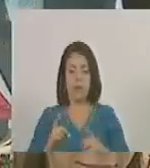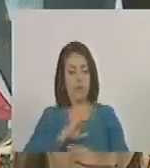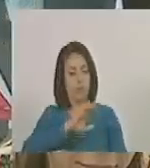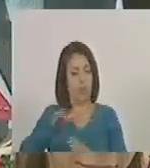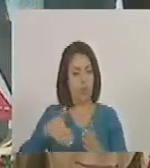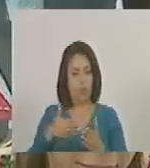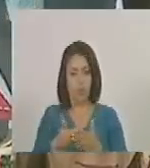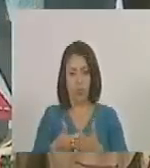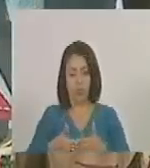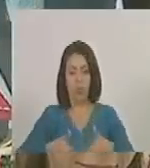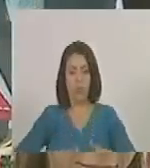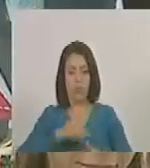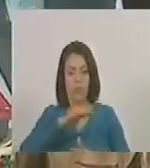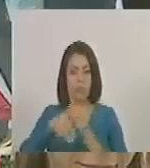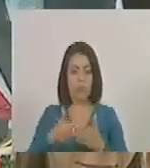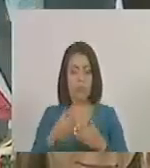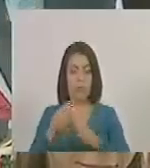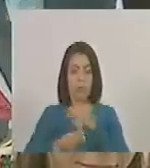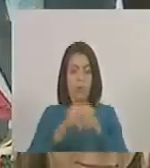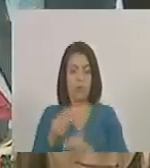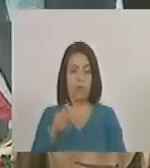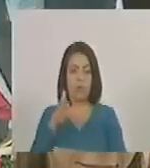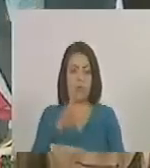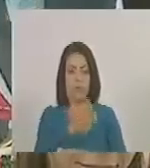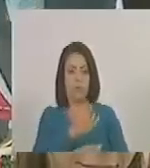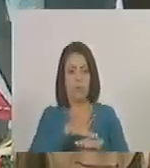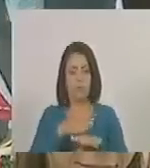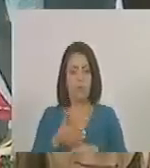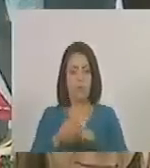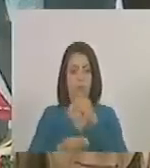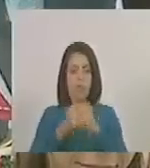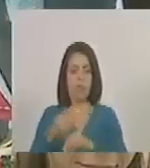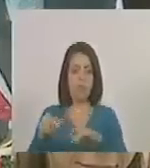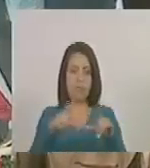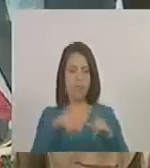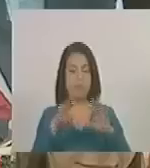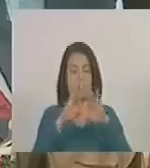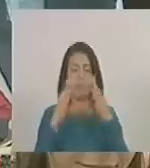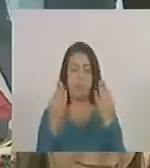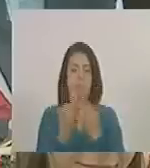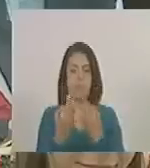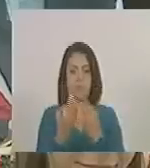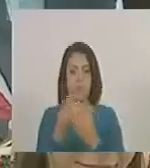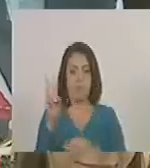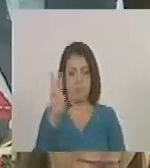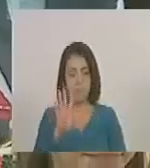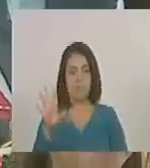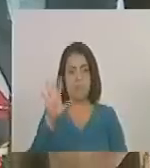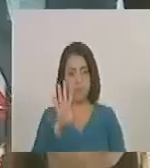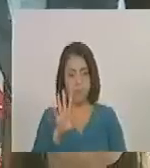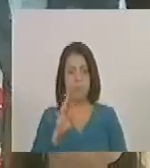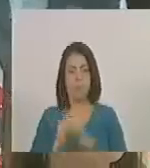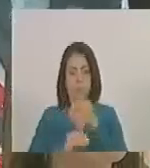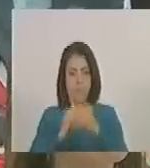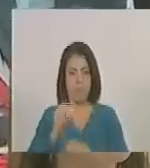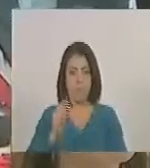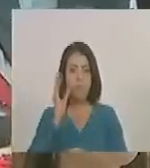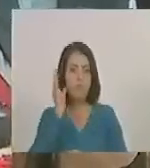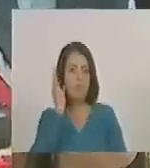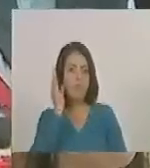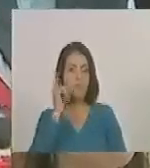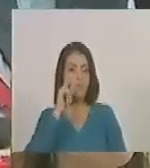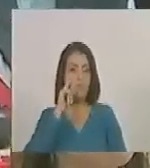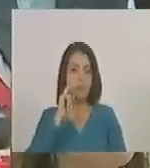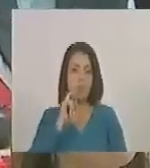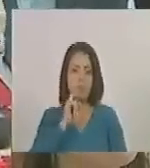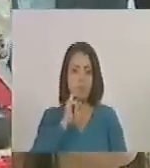entereza a ir hasta las catacumbas para reconocer a las familias venezolanas para reconocer a las mujeres